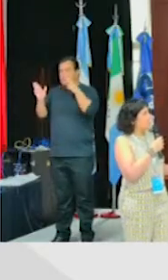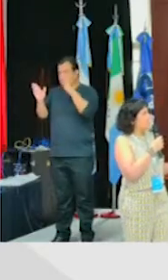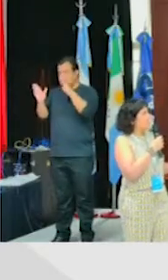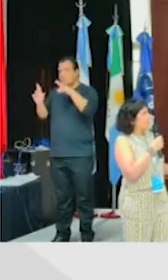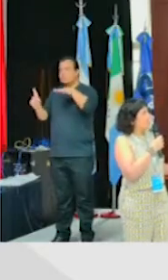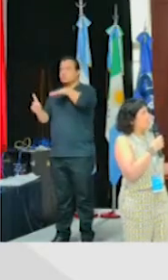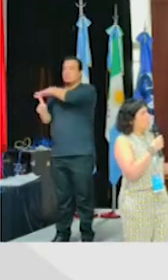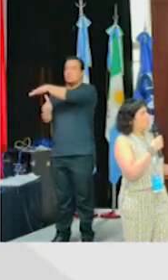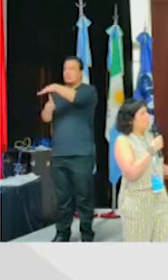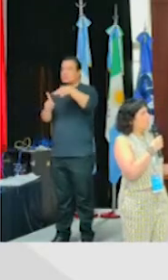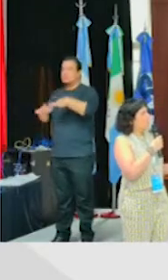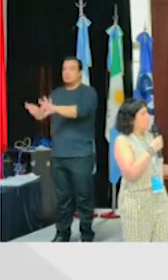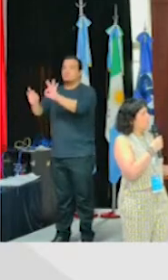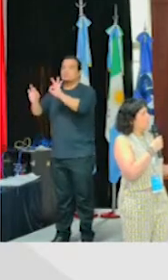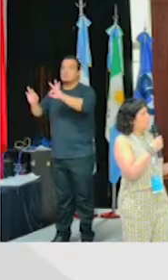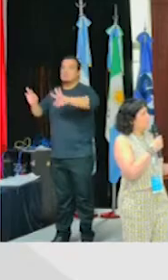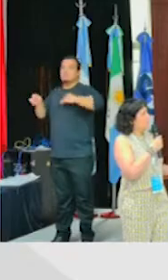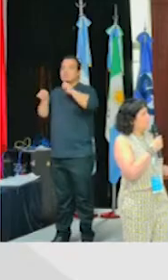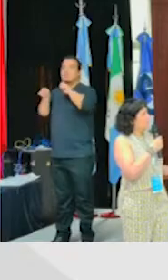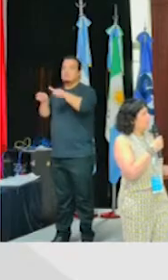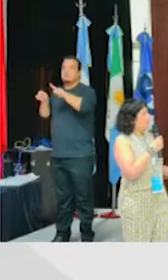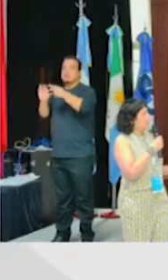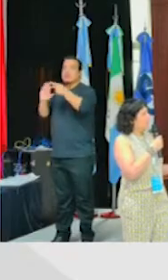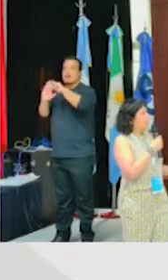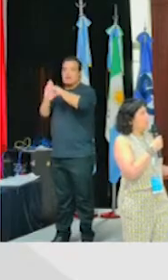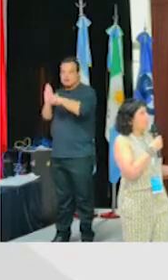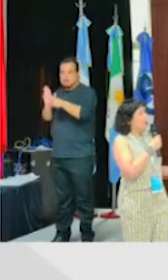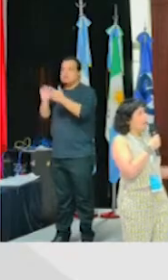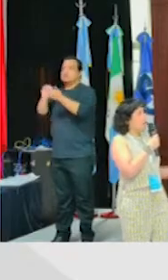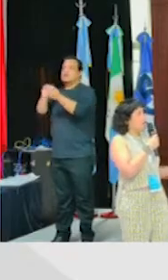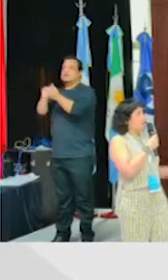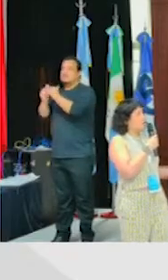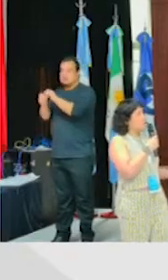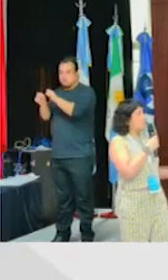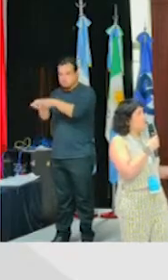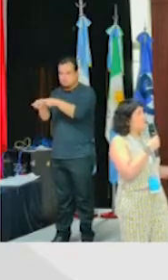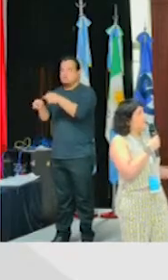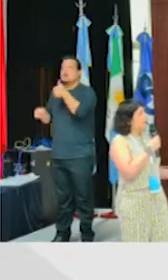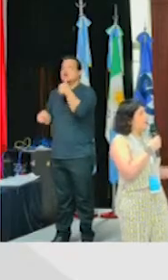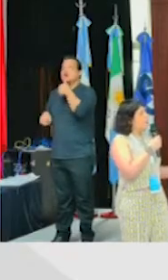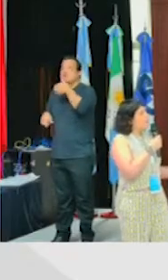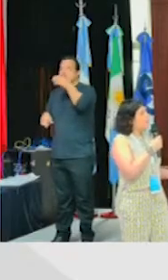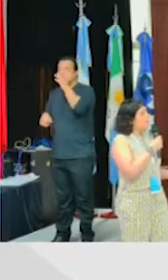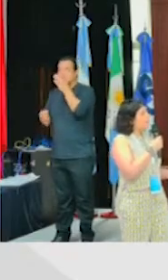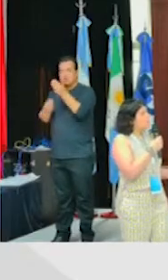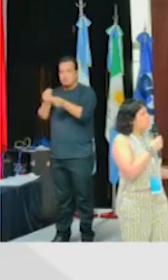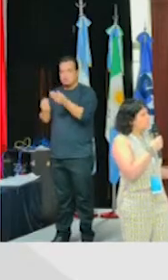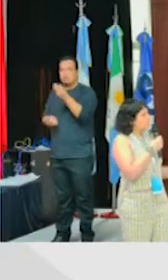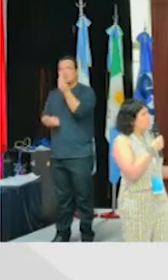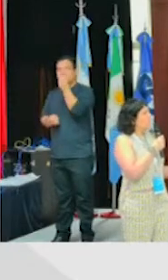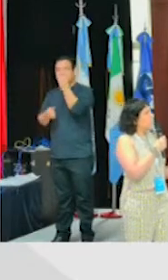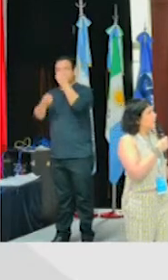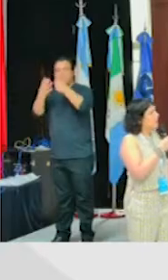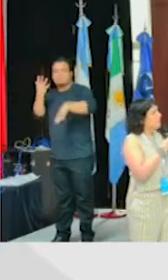¿sí? Estilo de vida, sus genes, su sexo, la edad, la calidad del agua que consume, qué come, qué